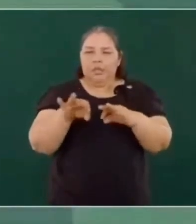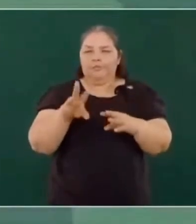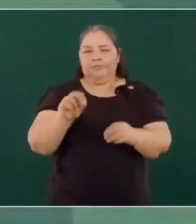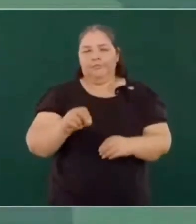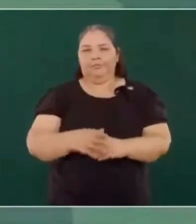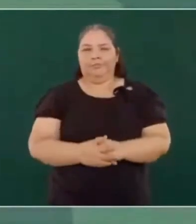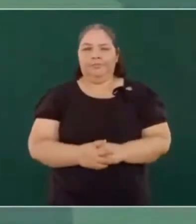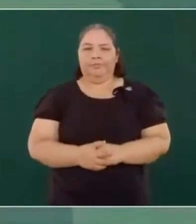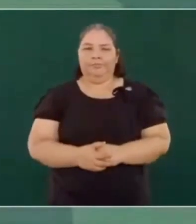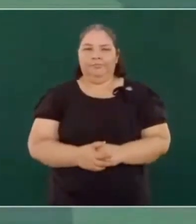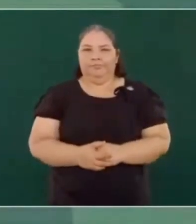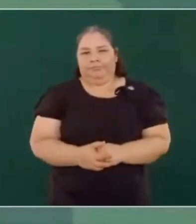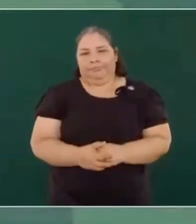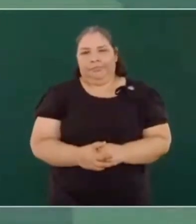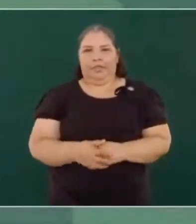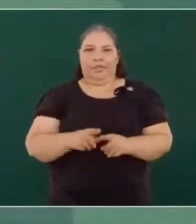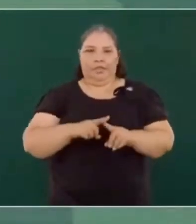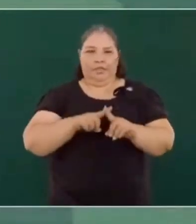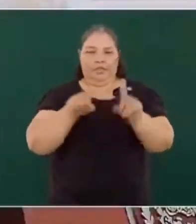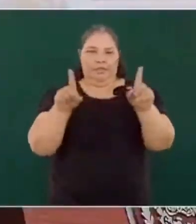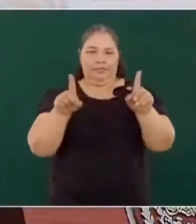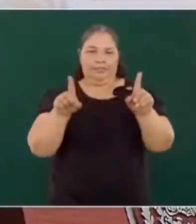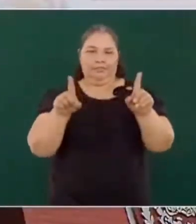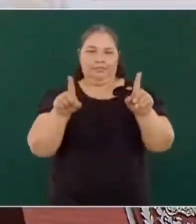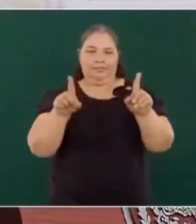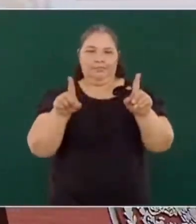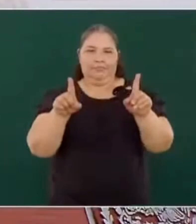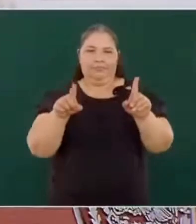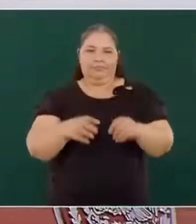Entonces, para diferenciar,